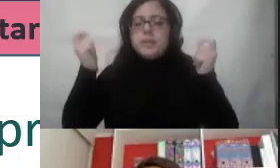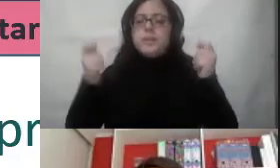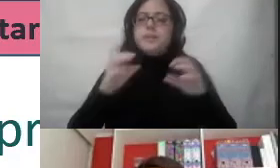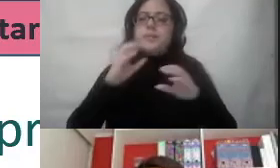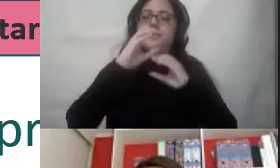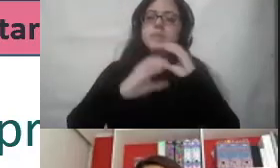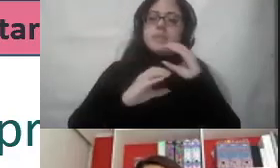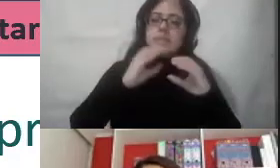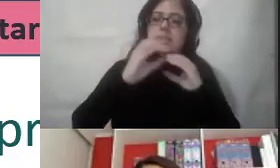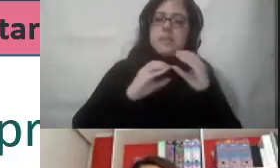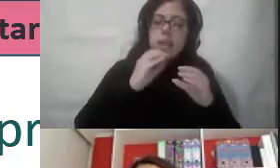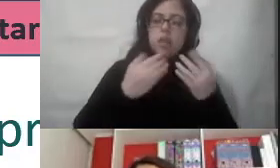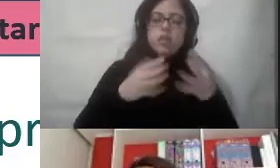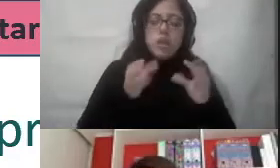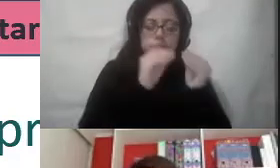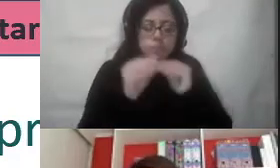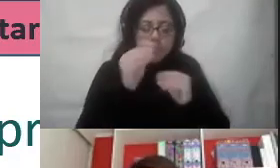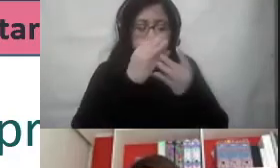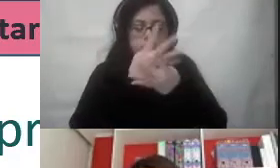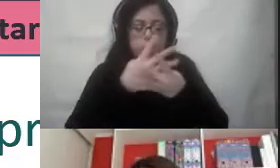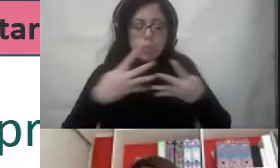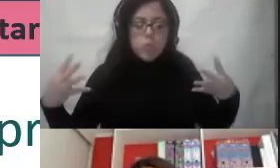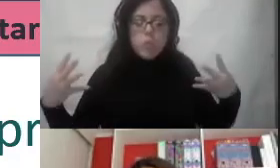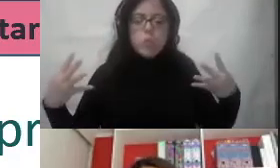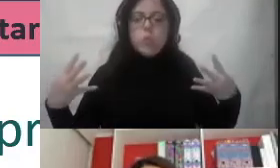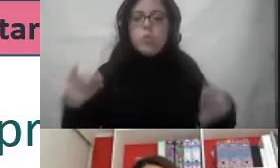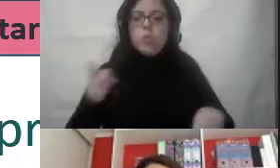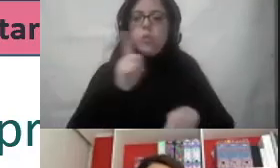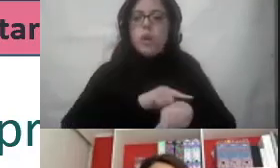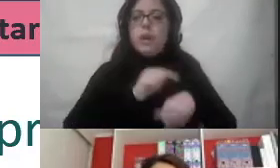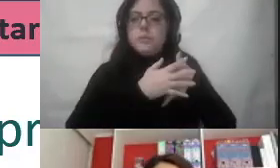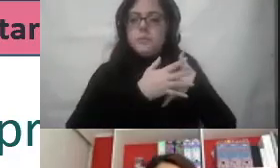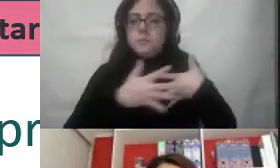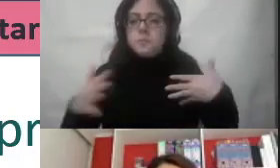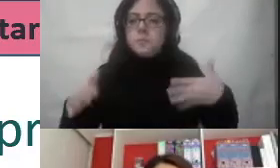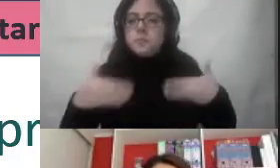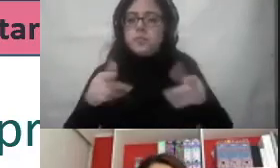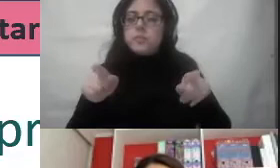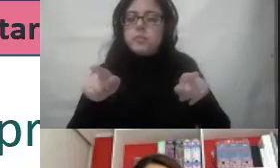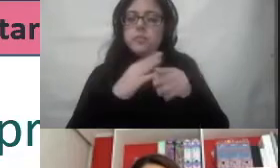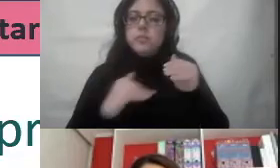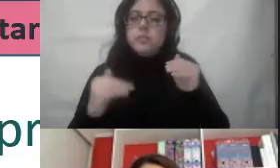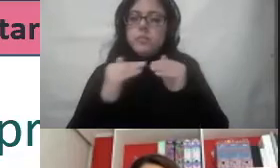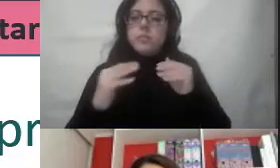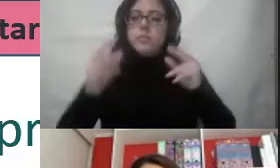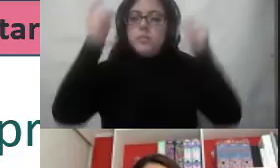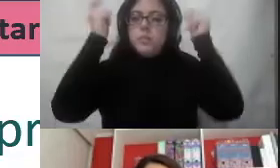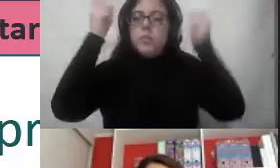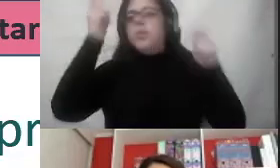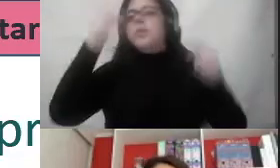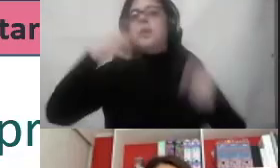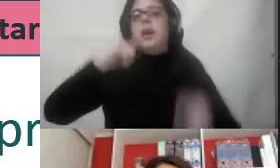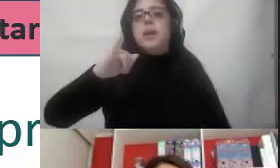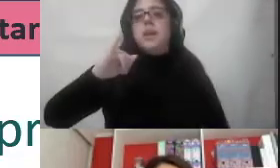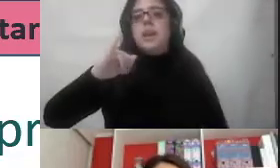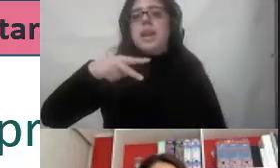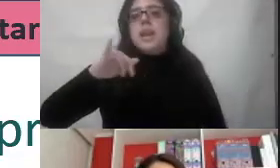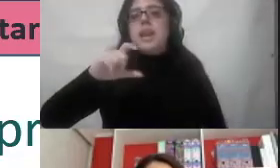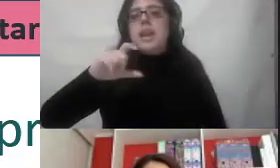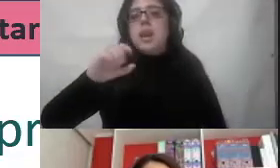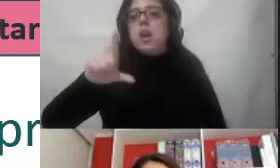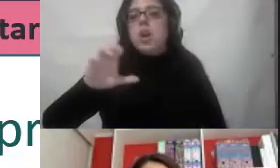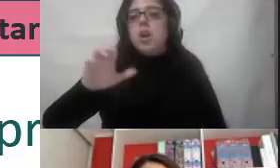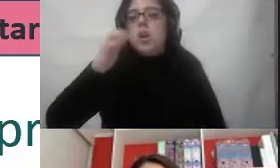diseños curriculares más amplios en el tiempo. Por tanto, tomando las mismas ideas que planteaba Nicole anteriormente, teniendo la